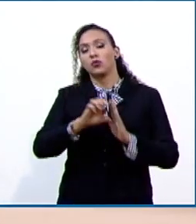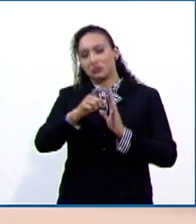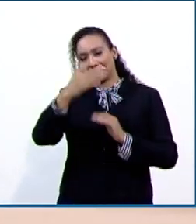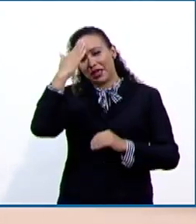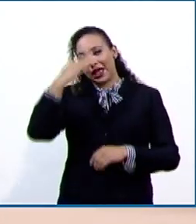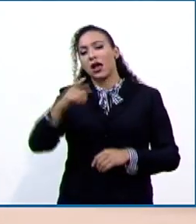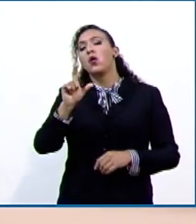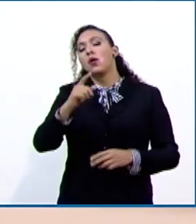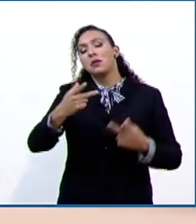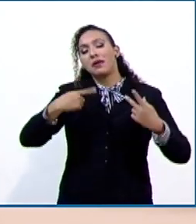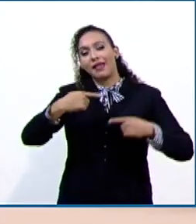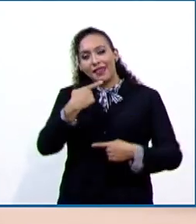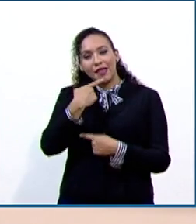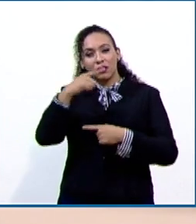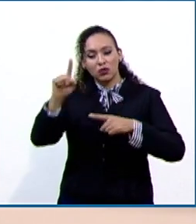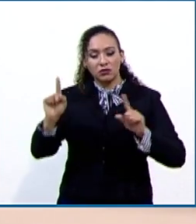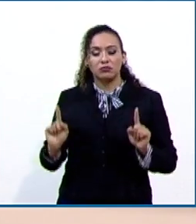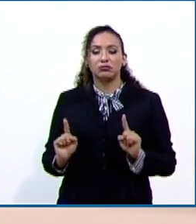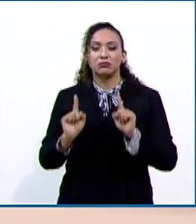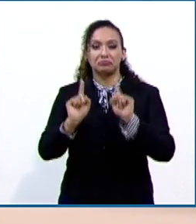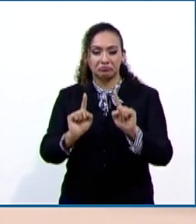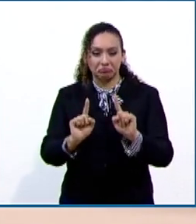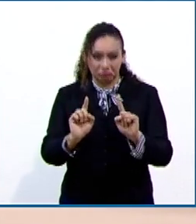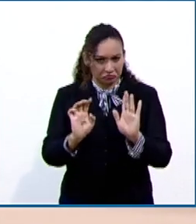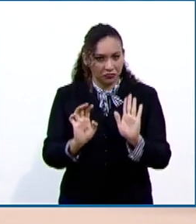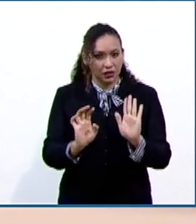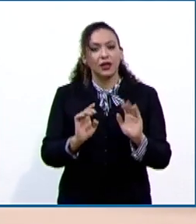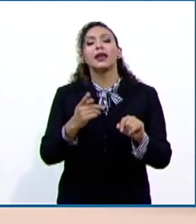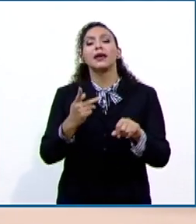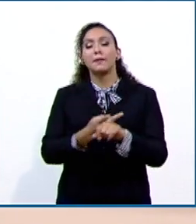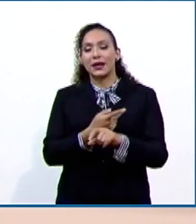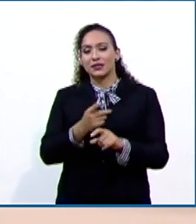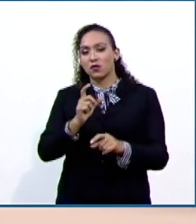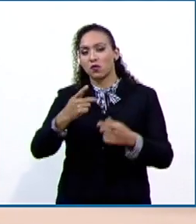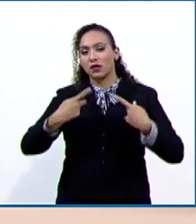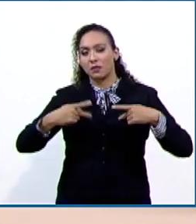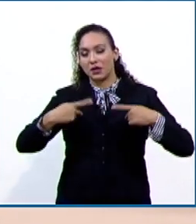es combatirla, no opinarla.